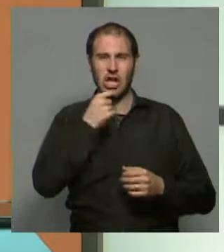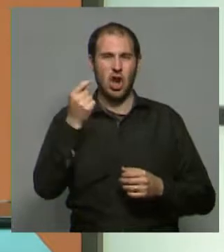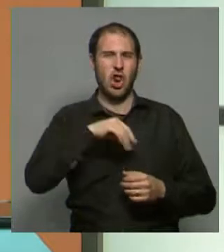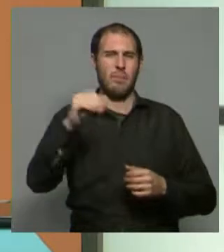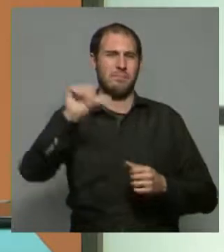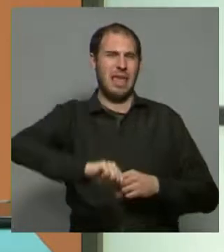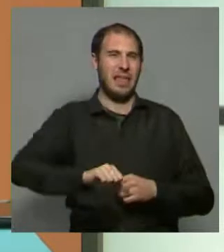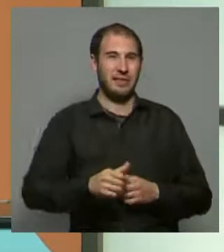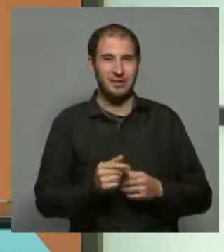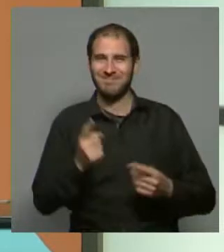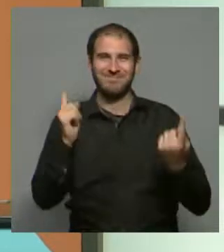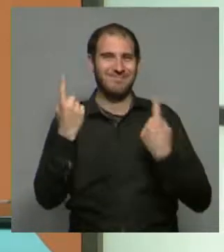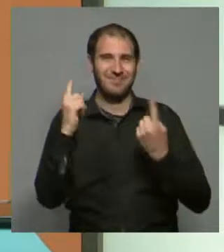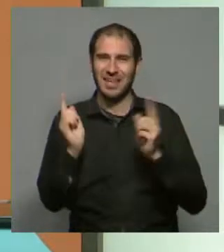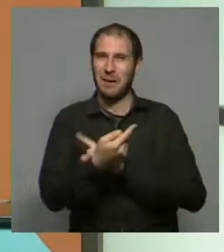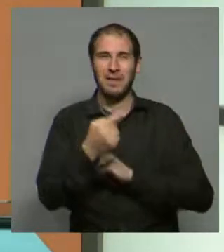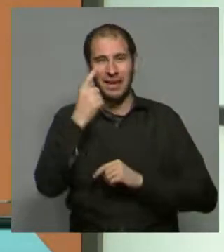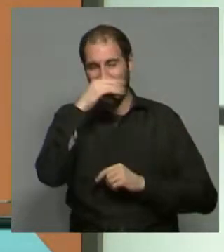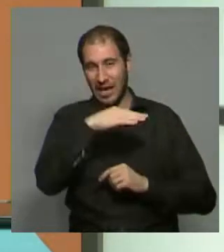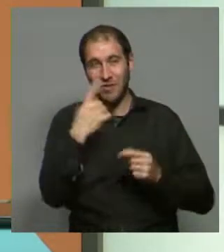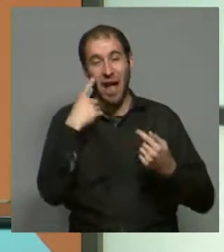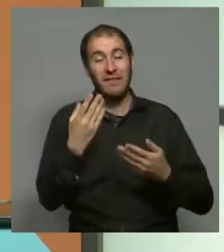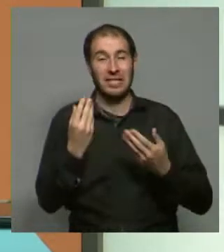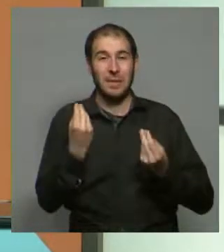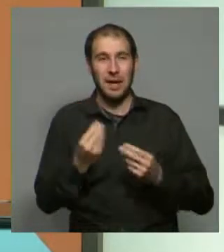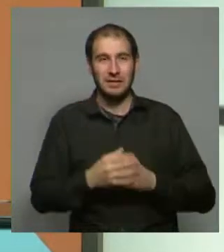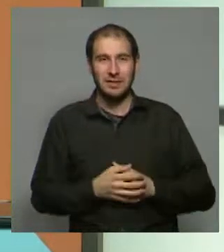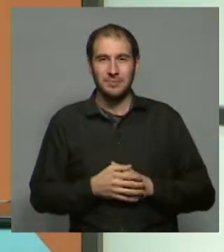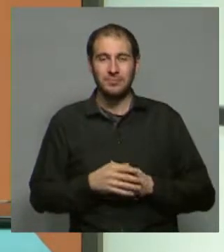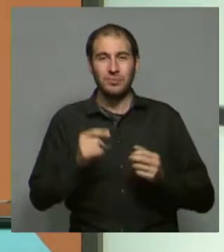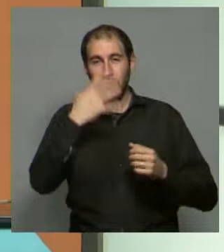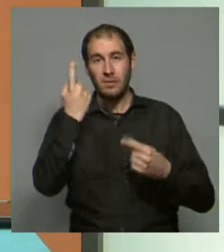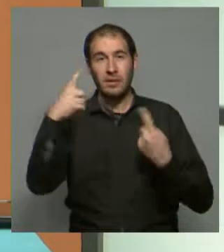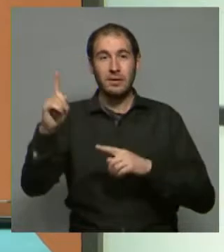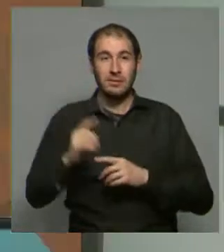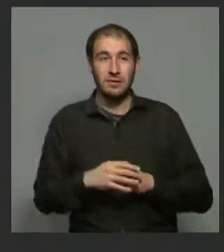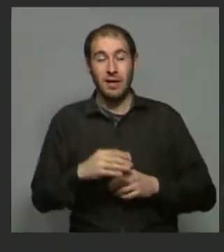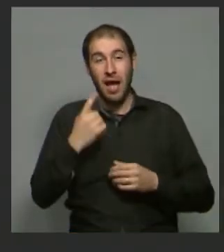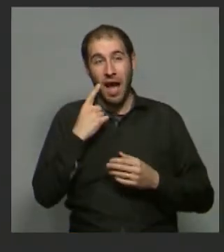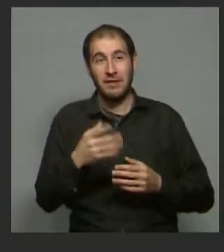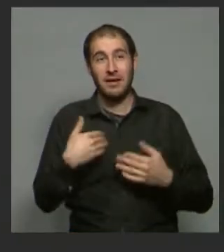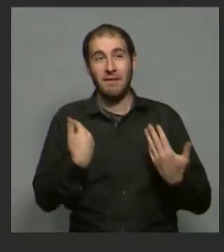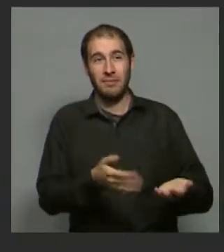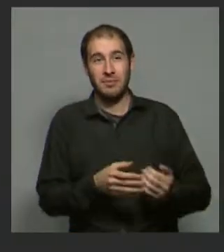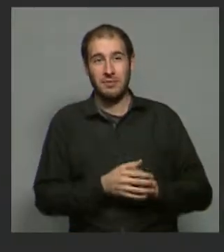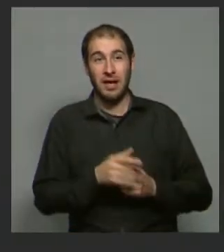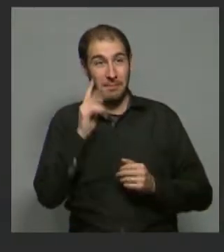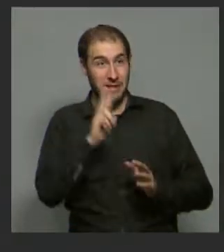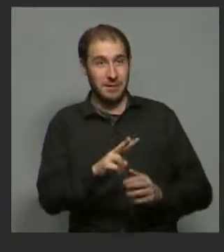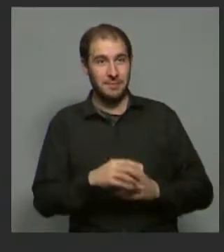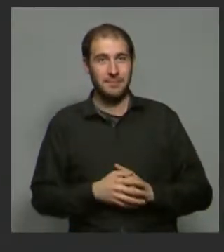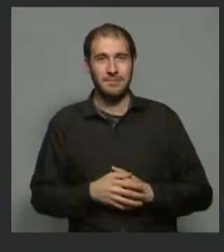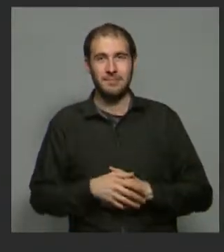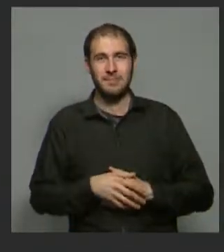azul cambiamos, no va más. Cambiamos al negro. Vamos a ver qué pasa con esta camiseta que es de otro color. Veremos si les resulta. Por lo menos ahí la tenemos